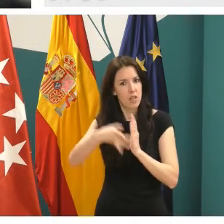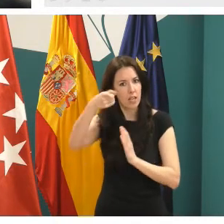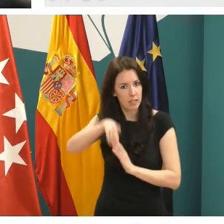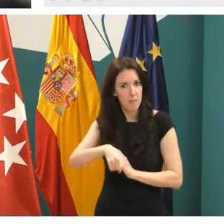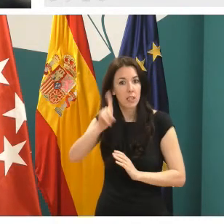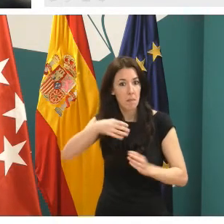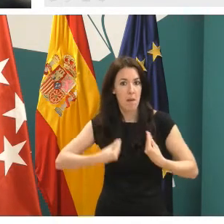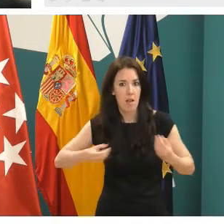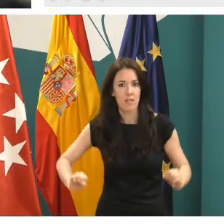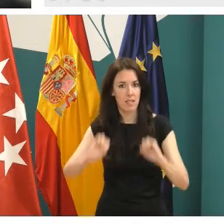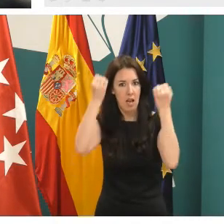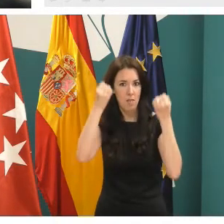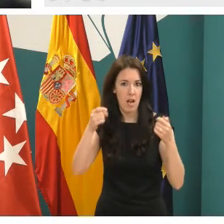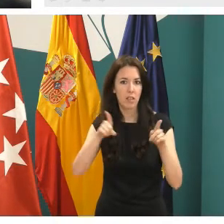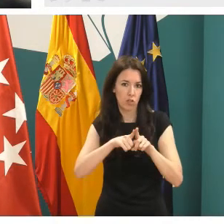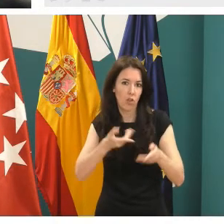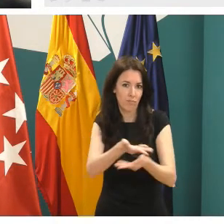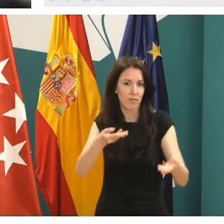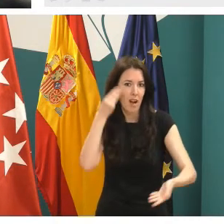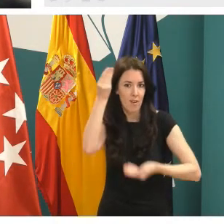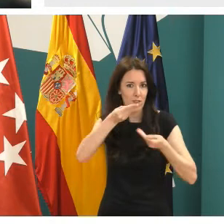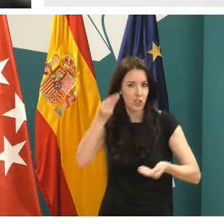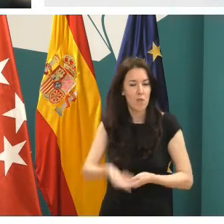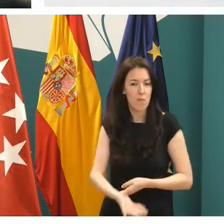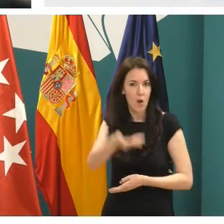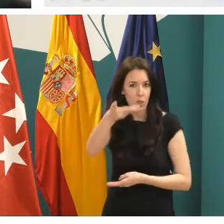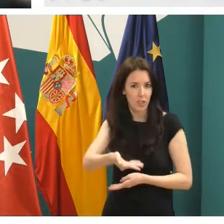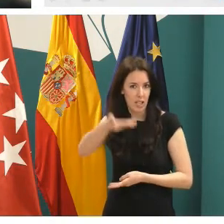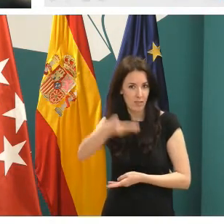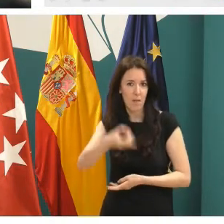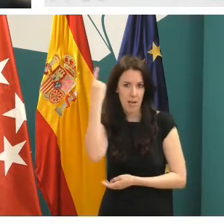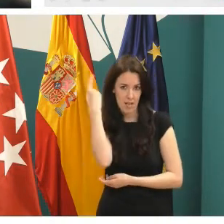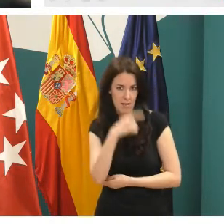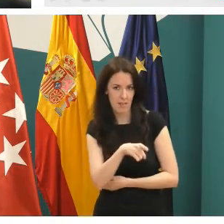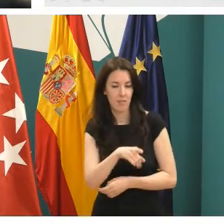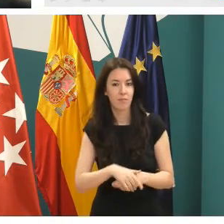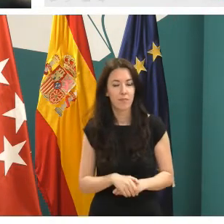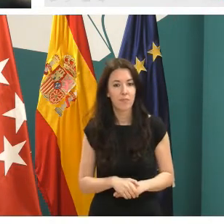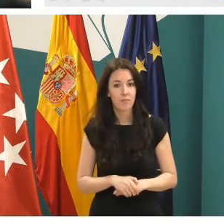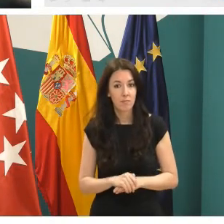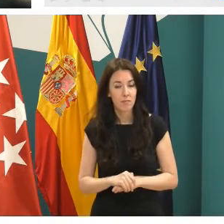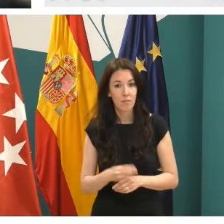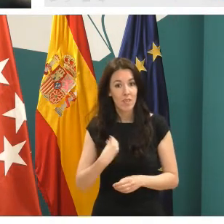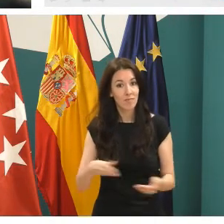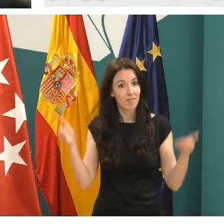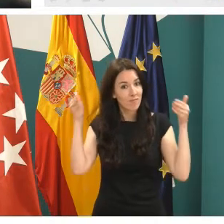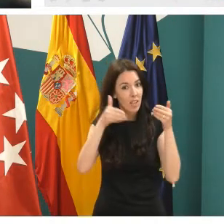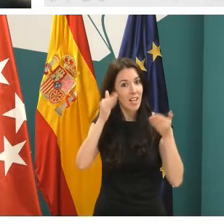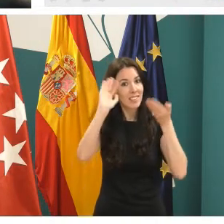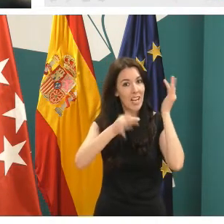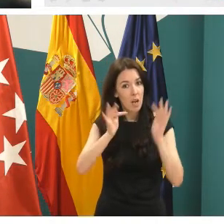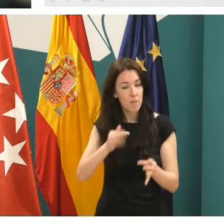para salvar vidas. Lo dejo como una reflexión importante a tener en cuenta. Dentro de este enfoque